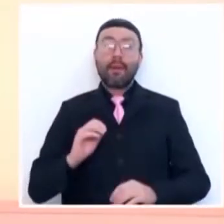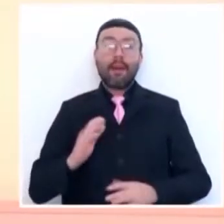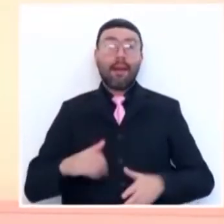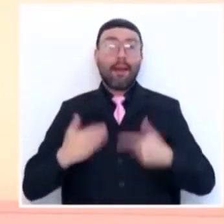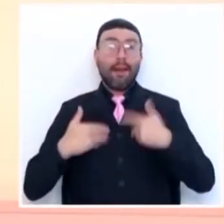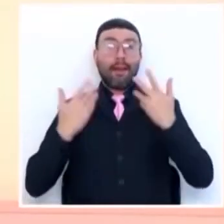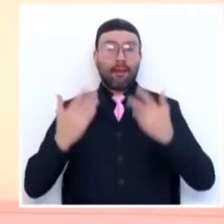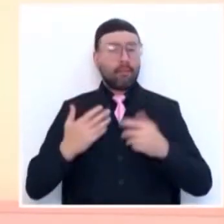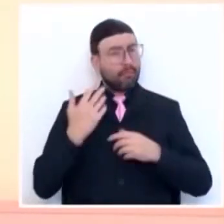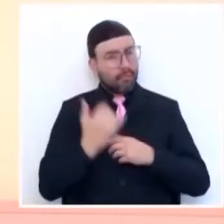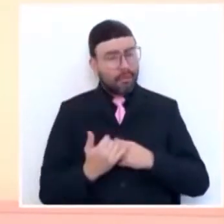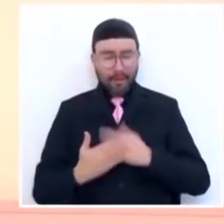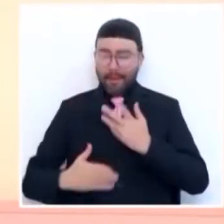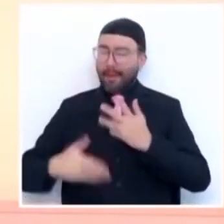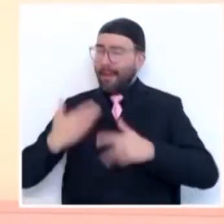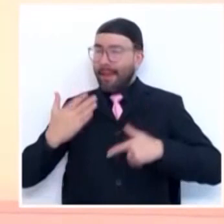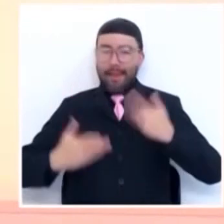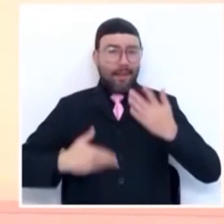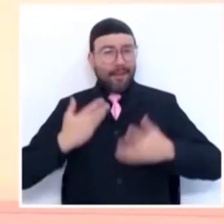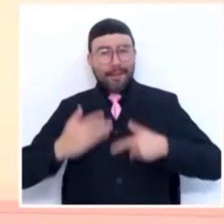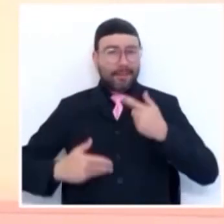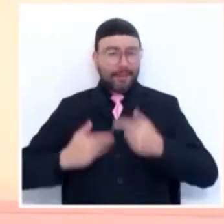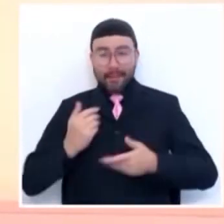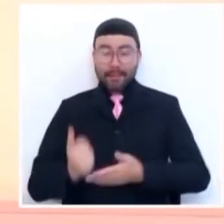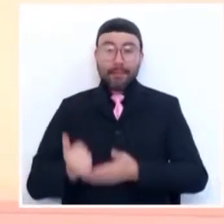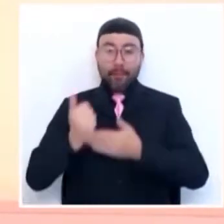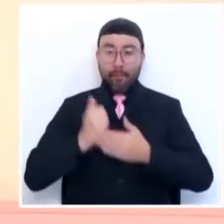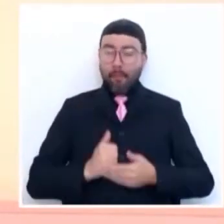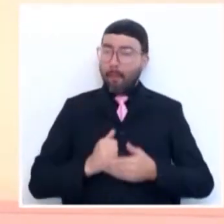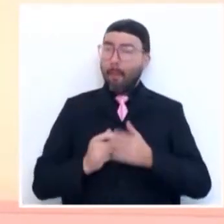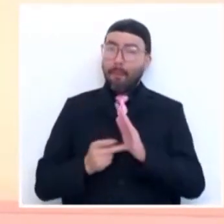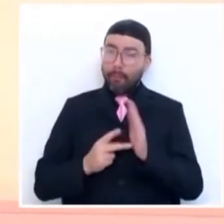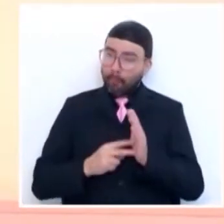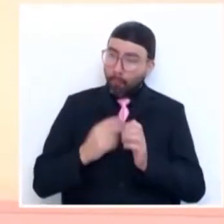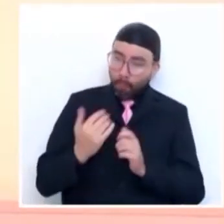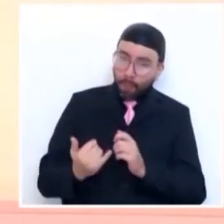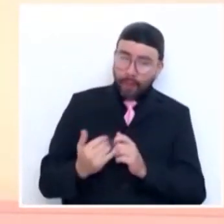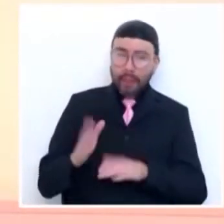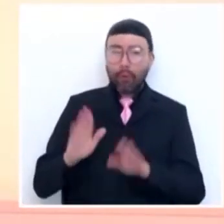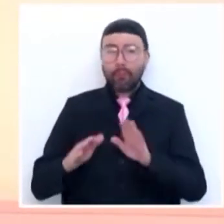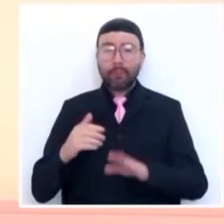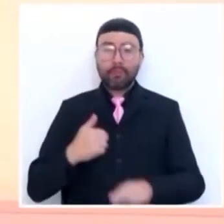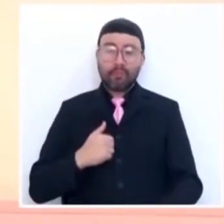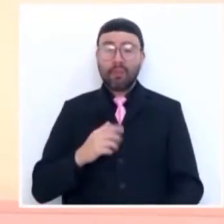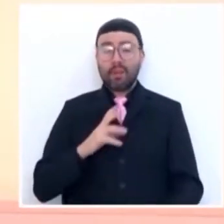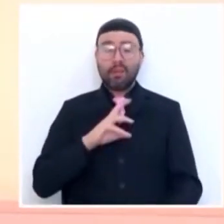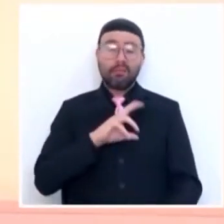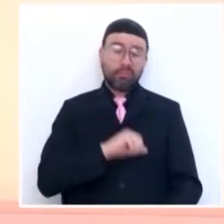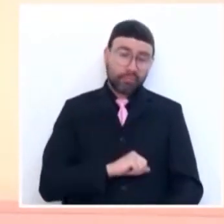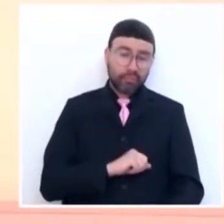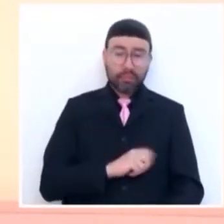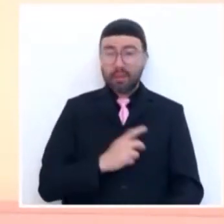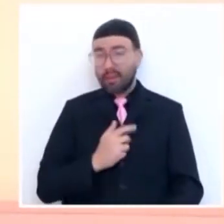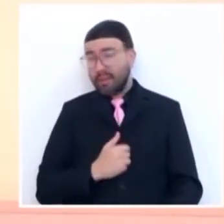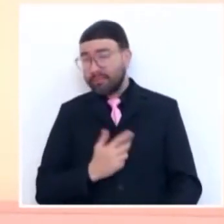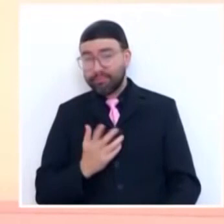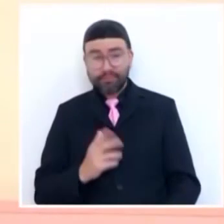ganas de celebrar, entusiastas. Entonces, muchas veces estamos aburridos, sin